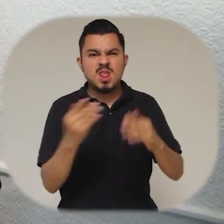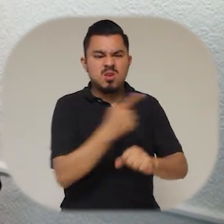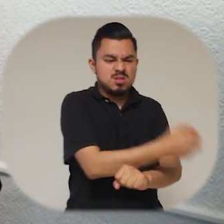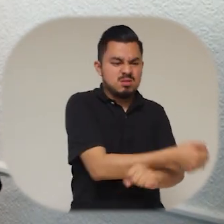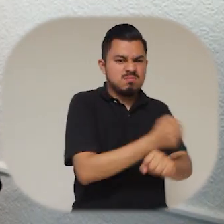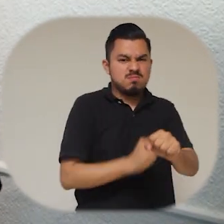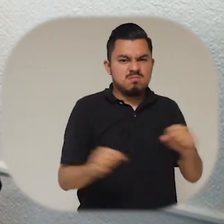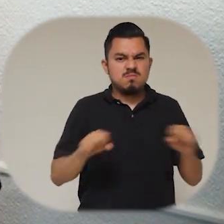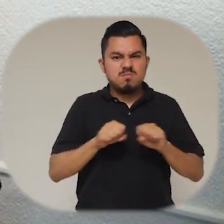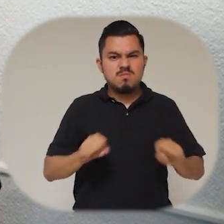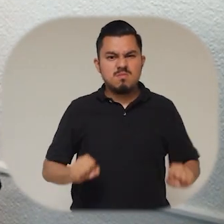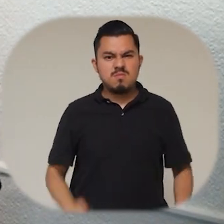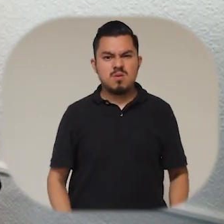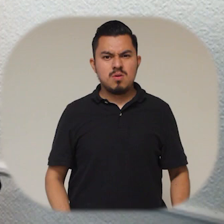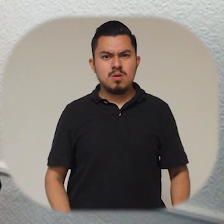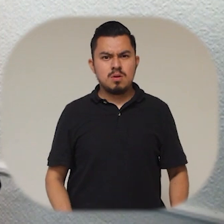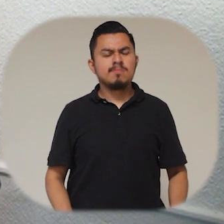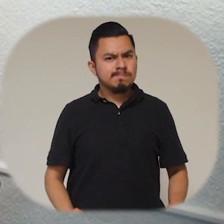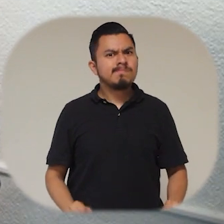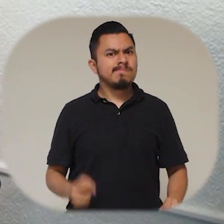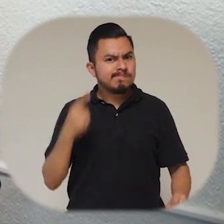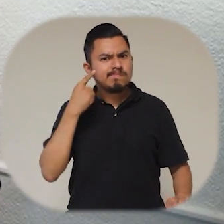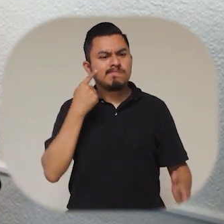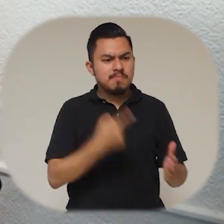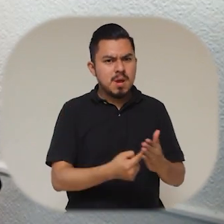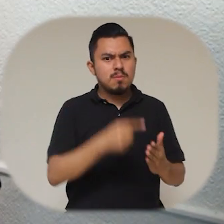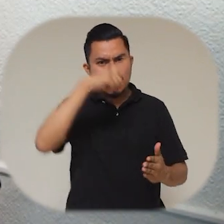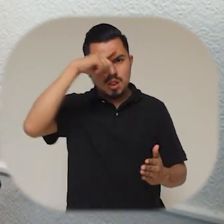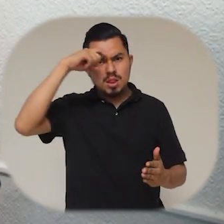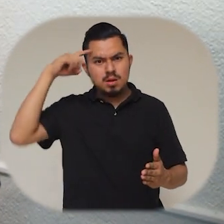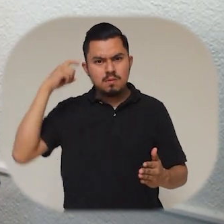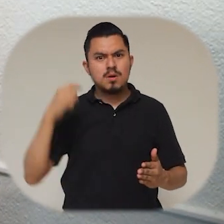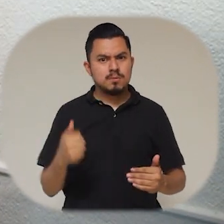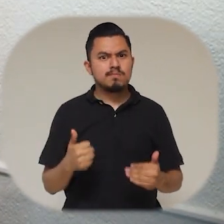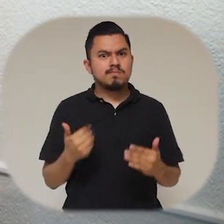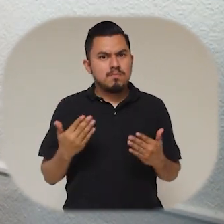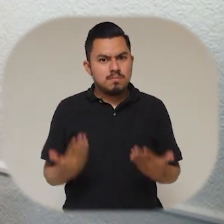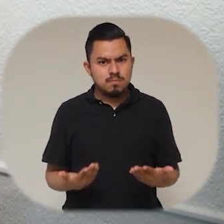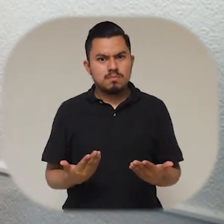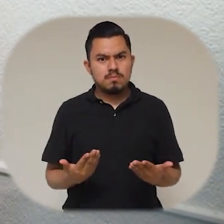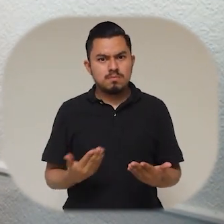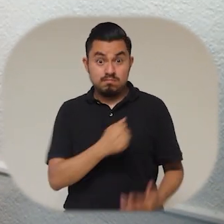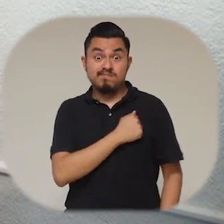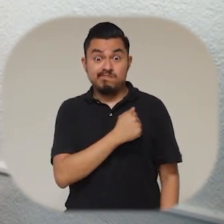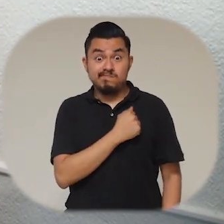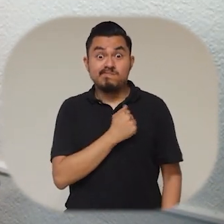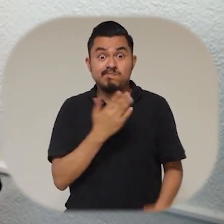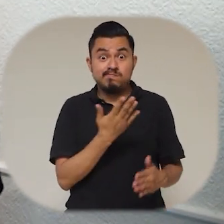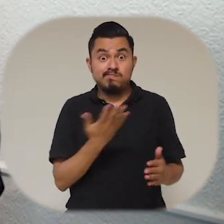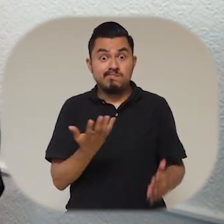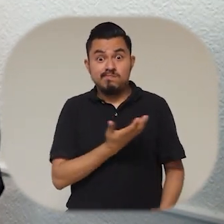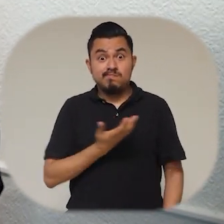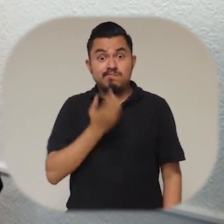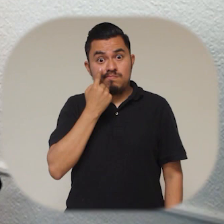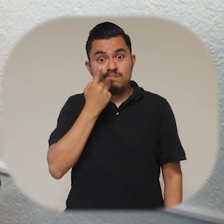peculiar, muy particular el oficio que tenía que desempeñar. Si lo expresamos de una forma más